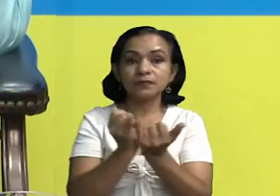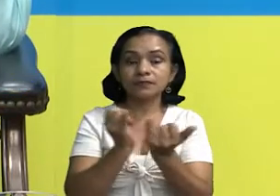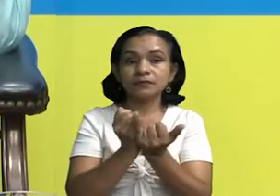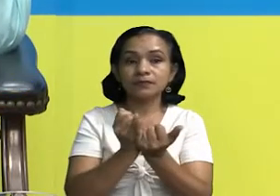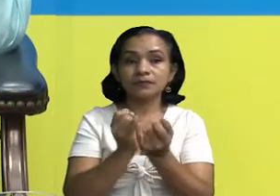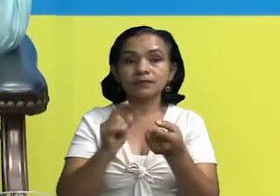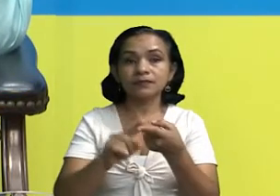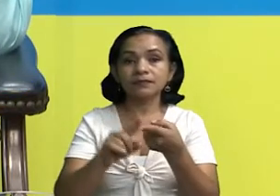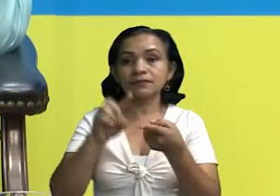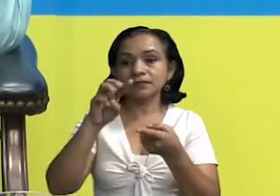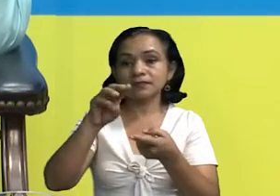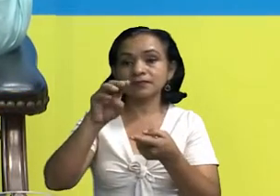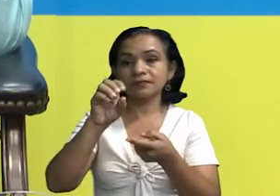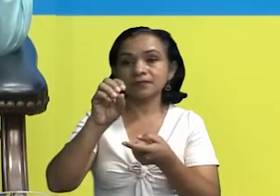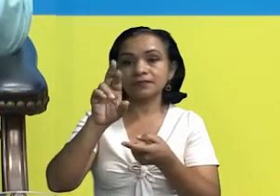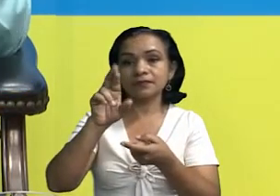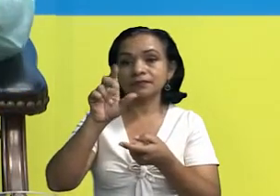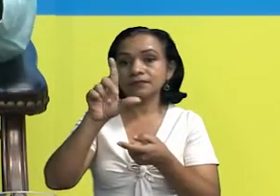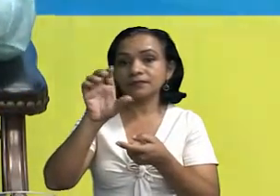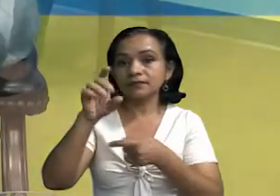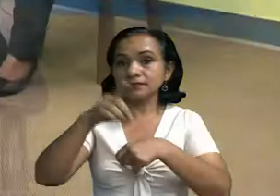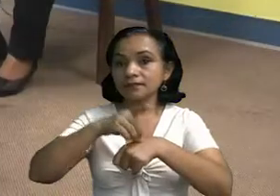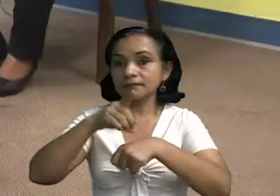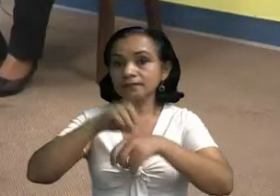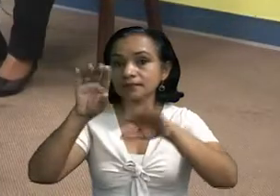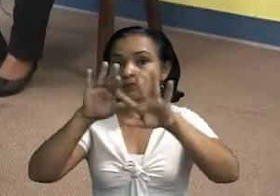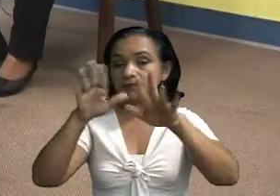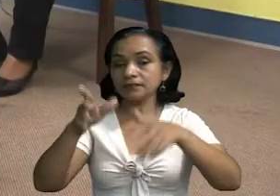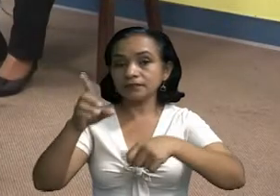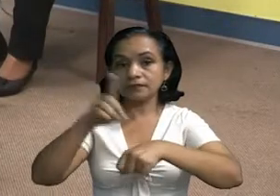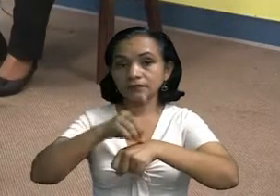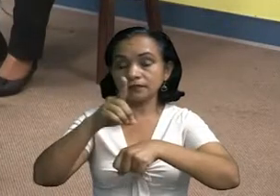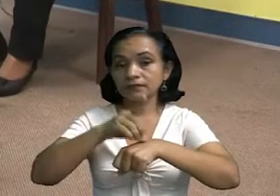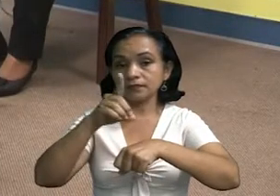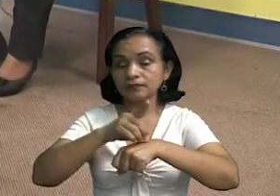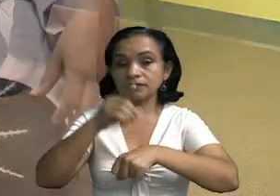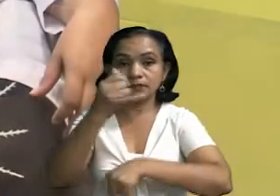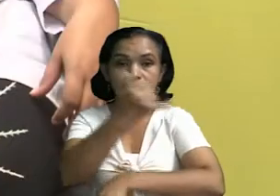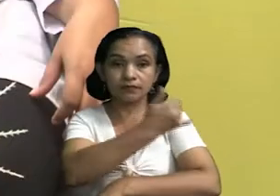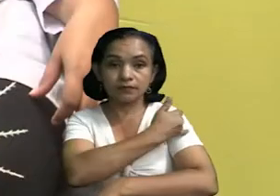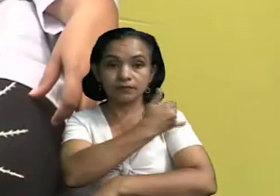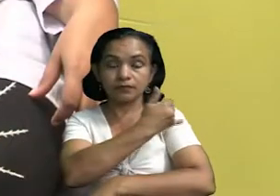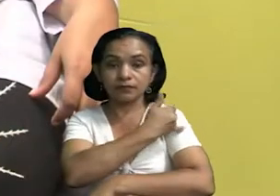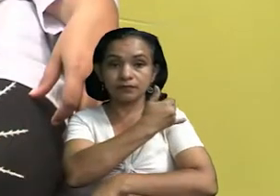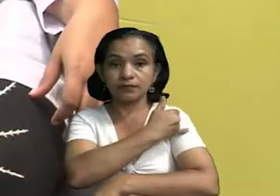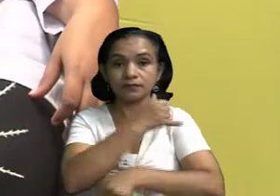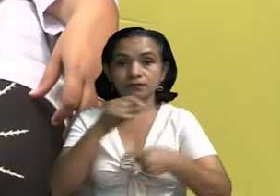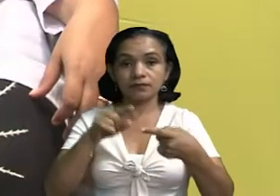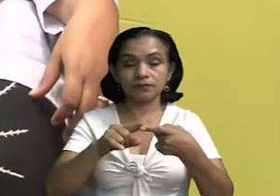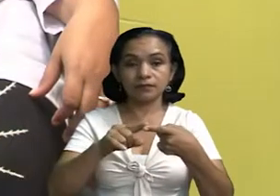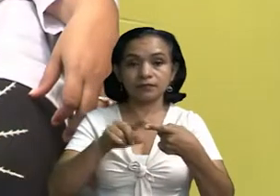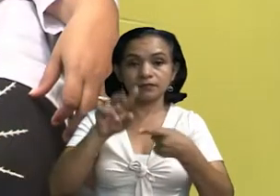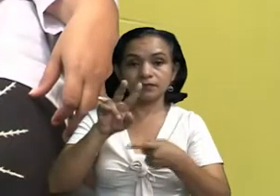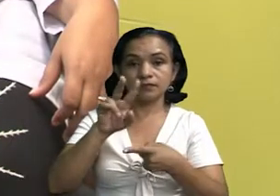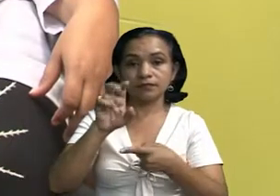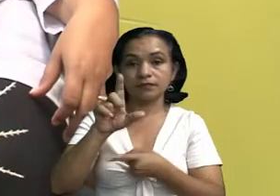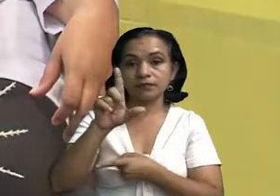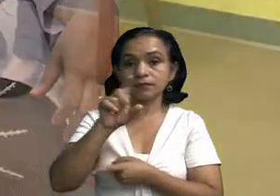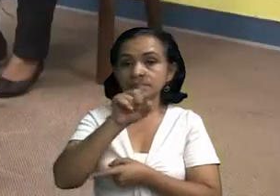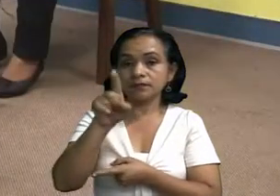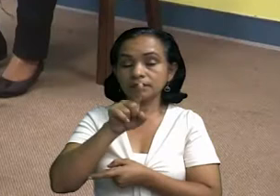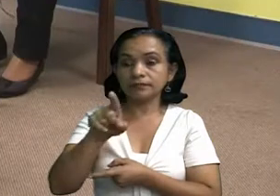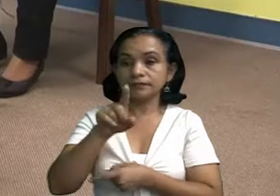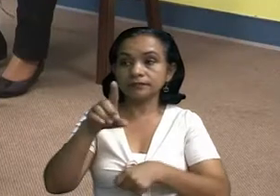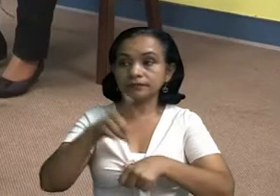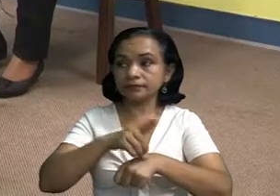Miosotis Morales, quien es médica internista del Hospital Fernando Vélez Páez. Doctora, ya